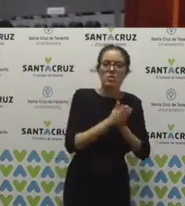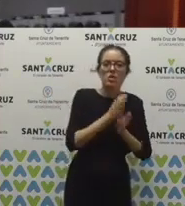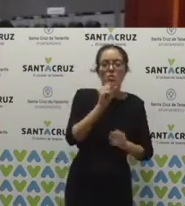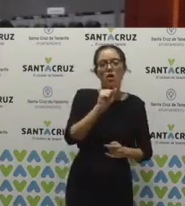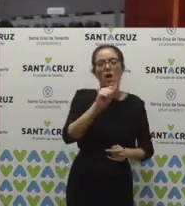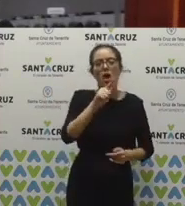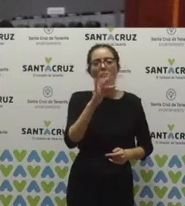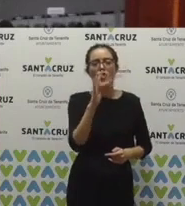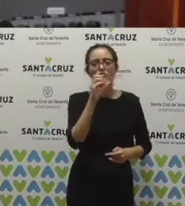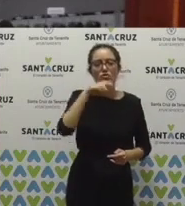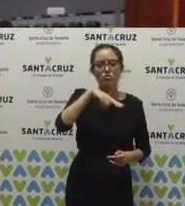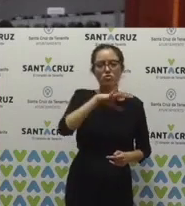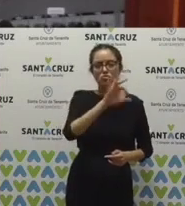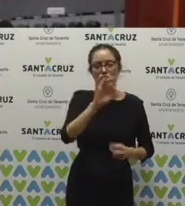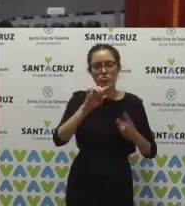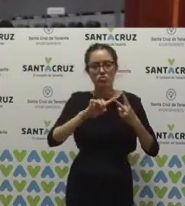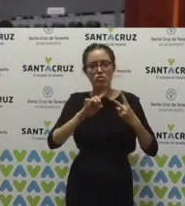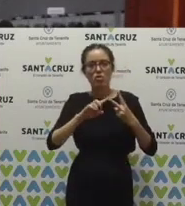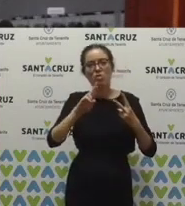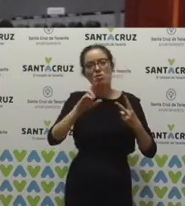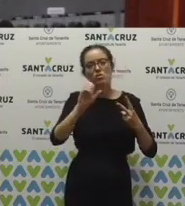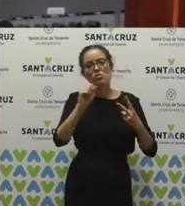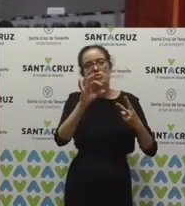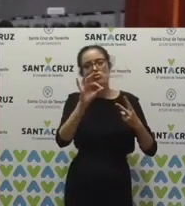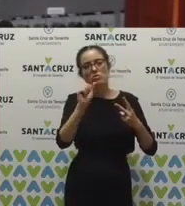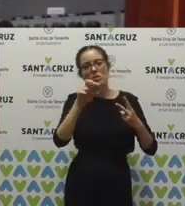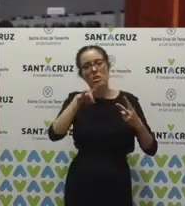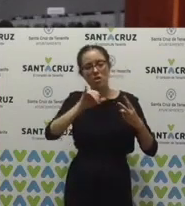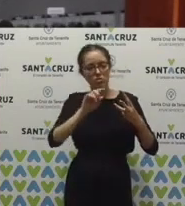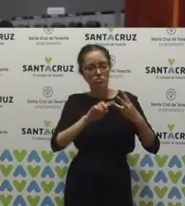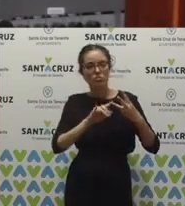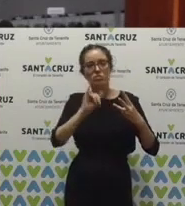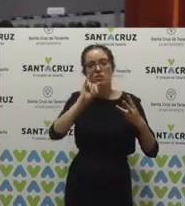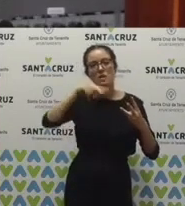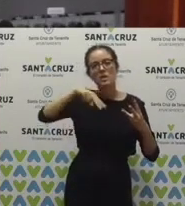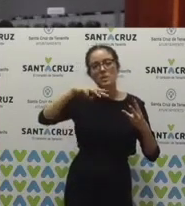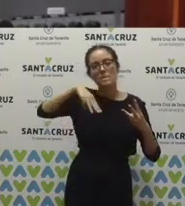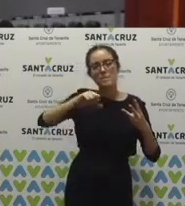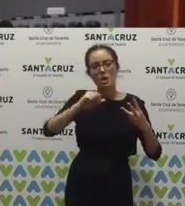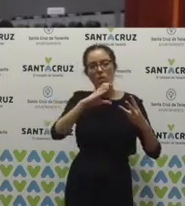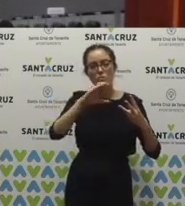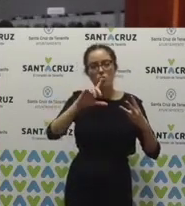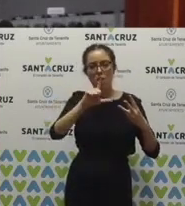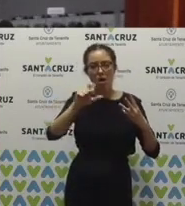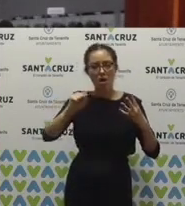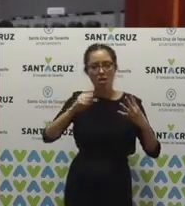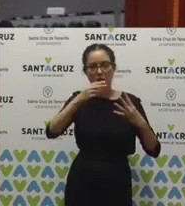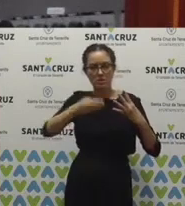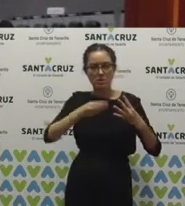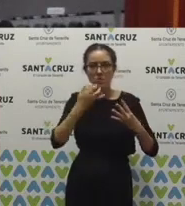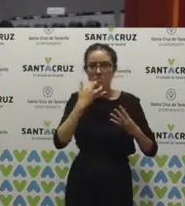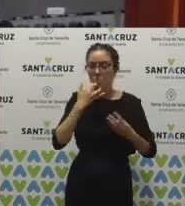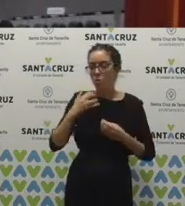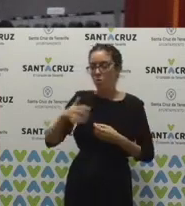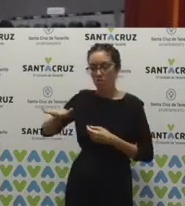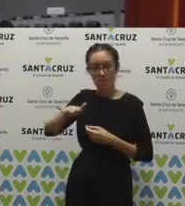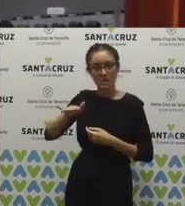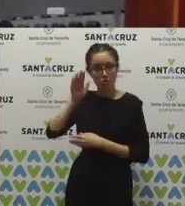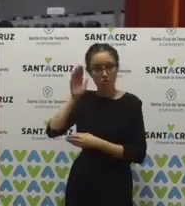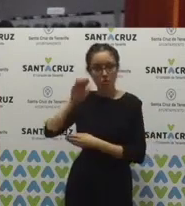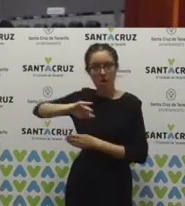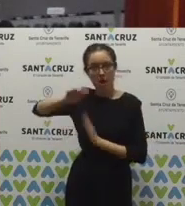rosario inmaculada están haciendo con propuestas por ejemplo para el distrito anaga que no se contemplan